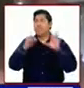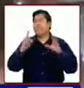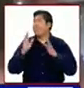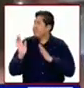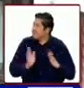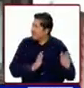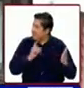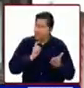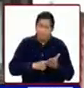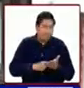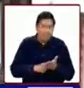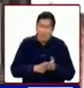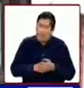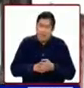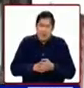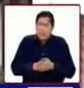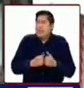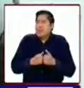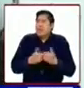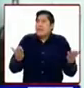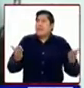Nadie está preparado para esto, ¿no? Y...